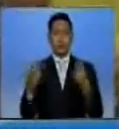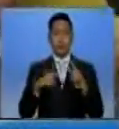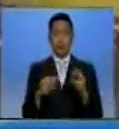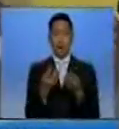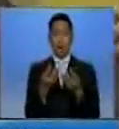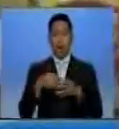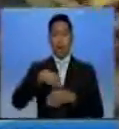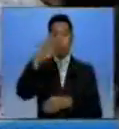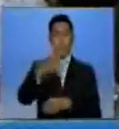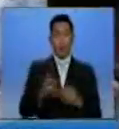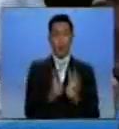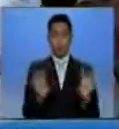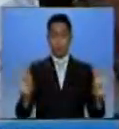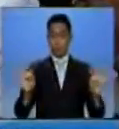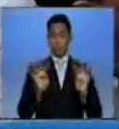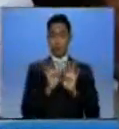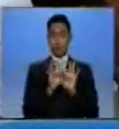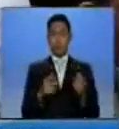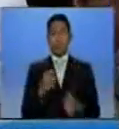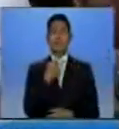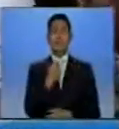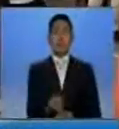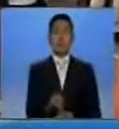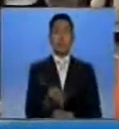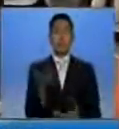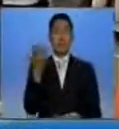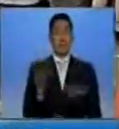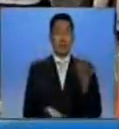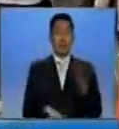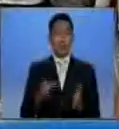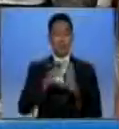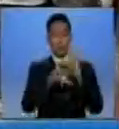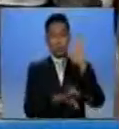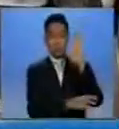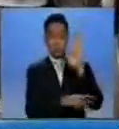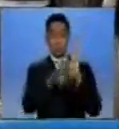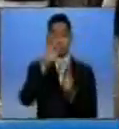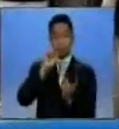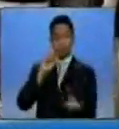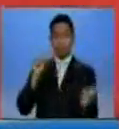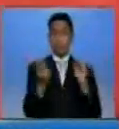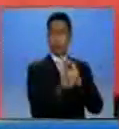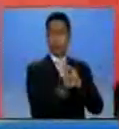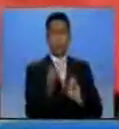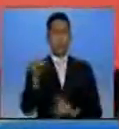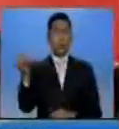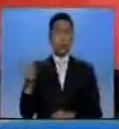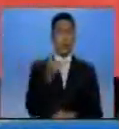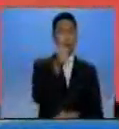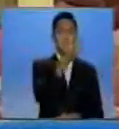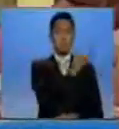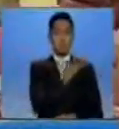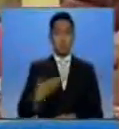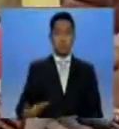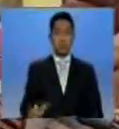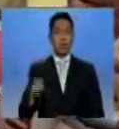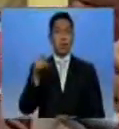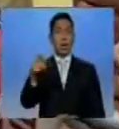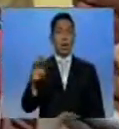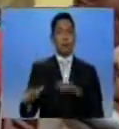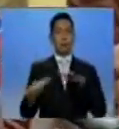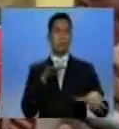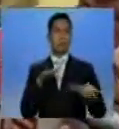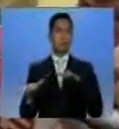simpatizantes, Lasso señaló que en caso de que se aprueben las enmiendas y de llegar a la presidencia de la República, tomará acciones. Me